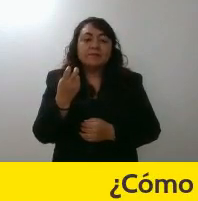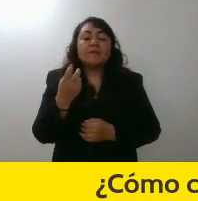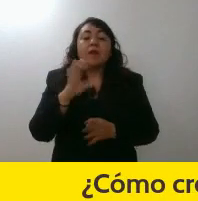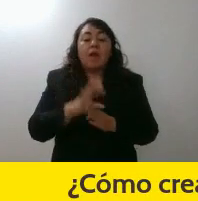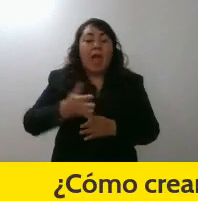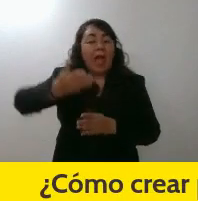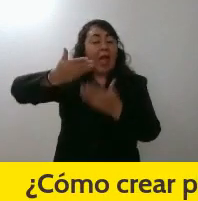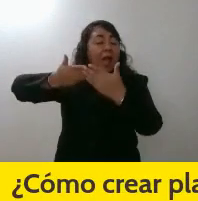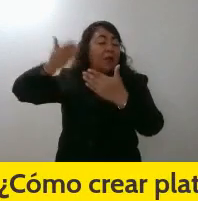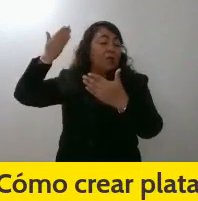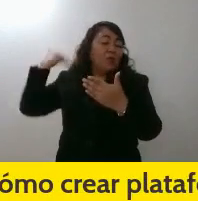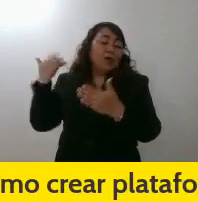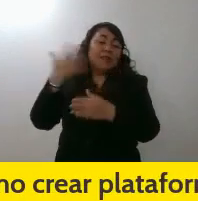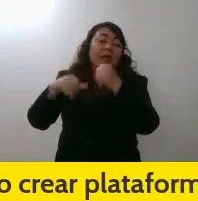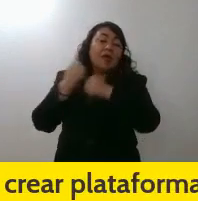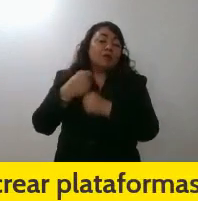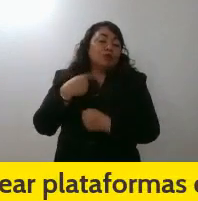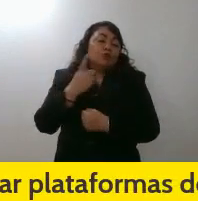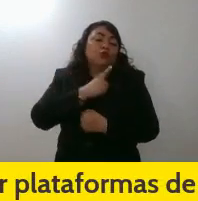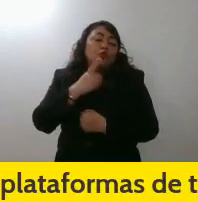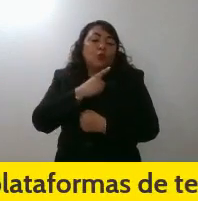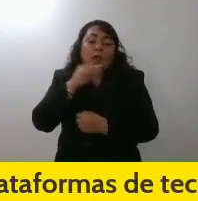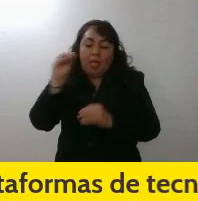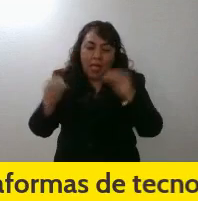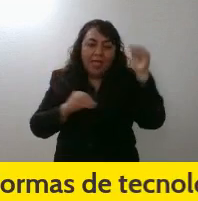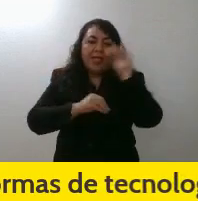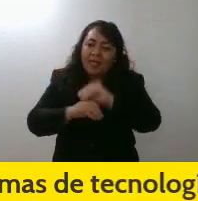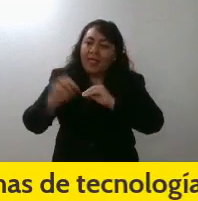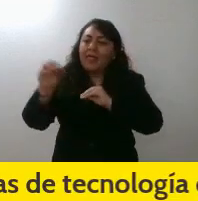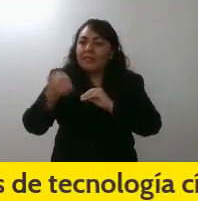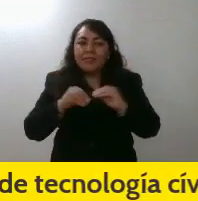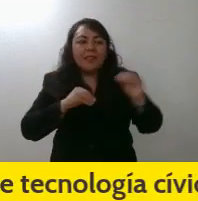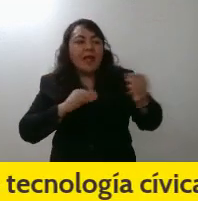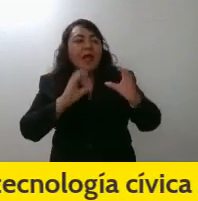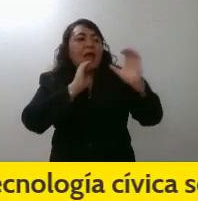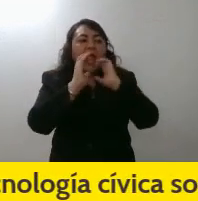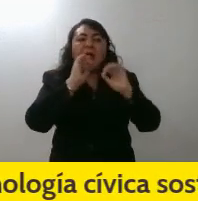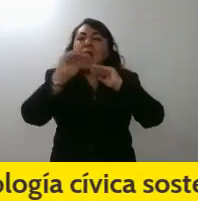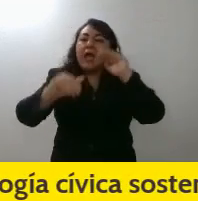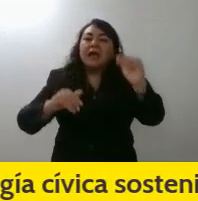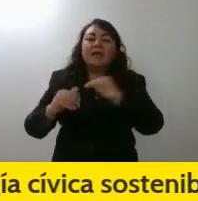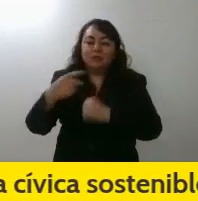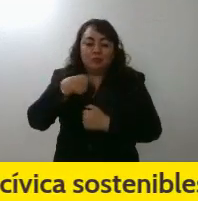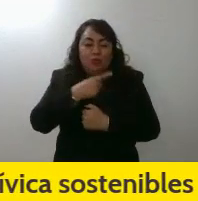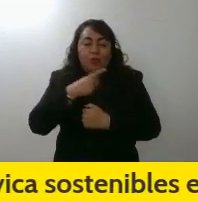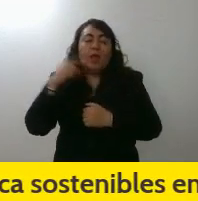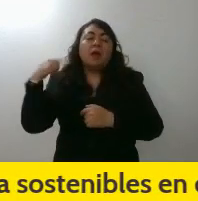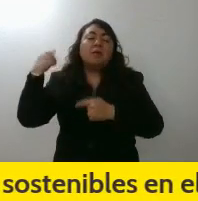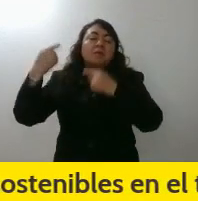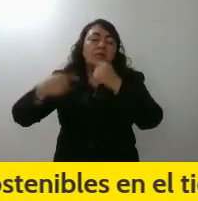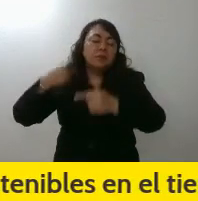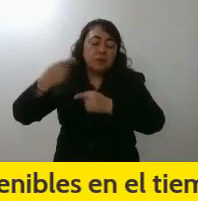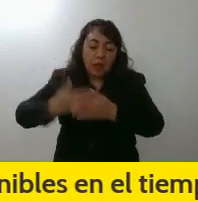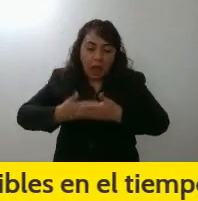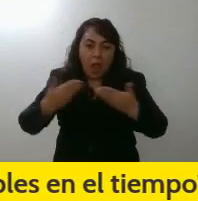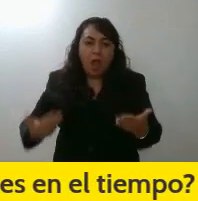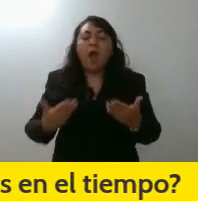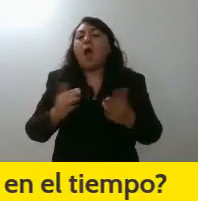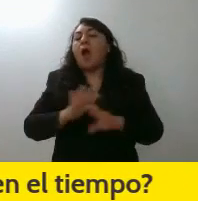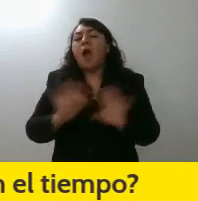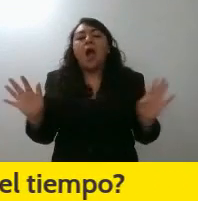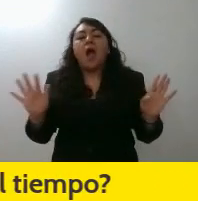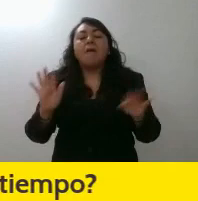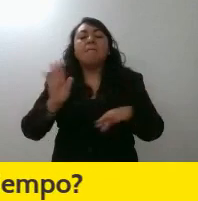primer momento donde estábamos nosotros solos tratando de actualizar todo a este momento en el que estamos ahora, bueno, es bastante importante porque